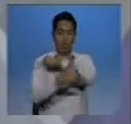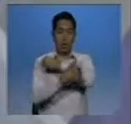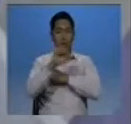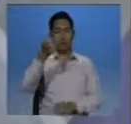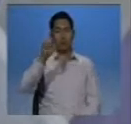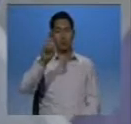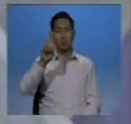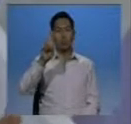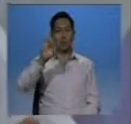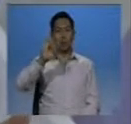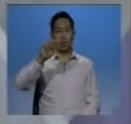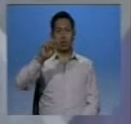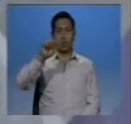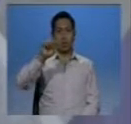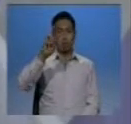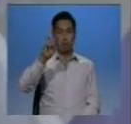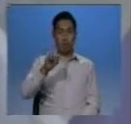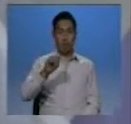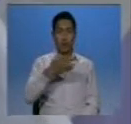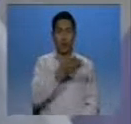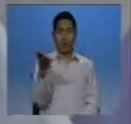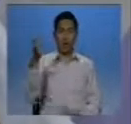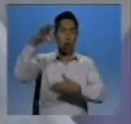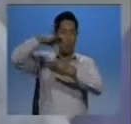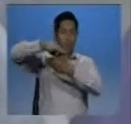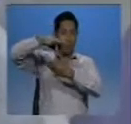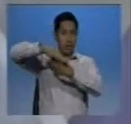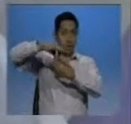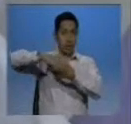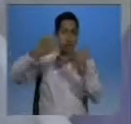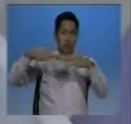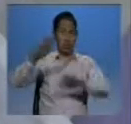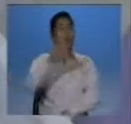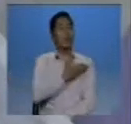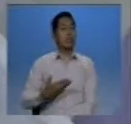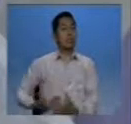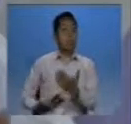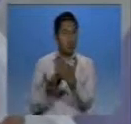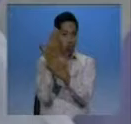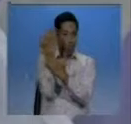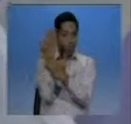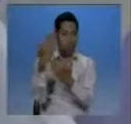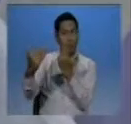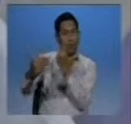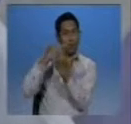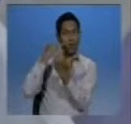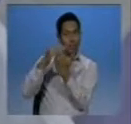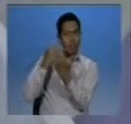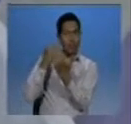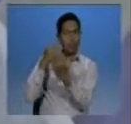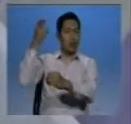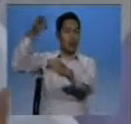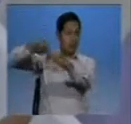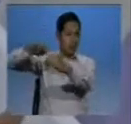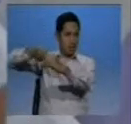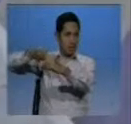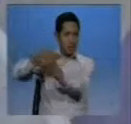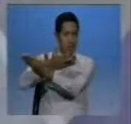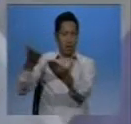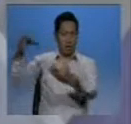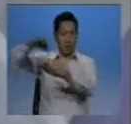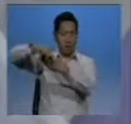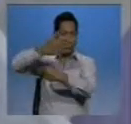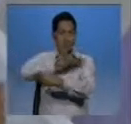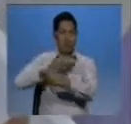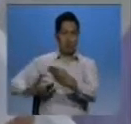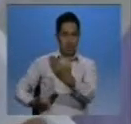se posesiona, en verdad es reelección, asume un nuevo periodo el presidente Desiré Buterres. Nos invitó, y ustedes